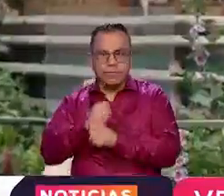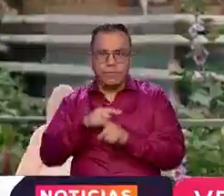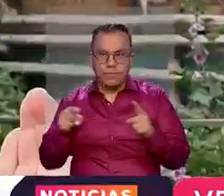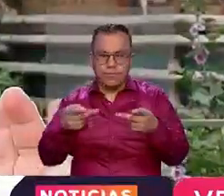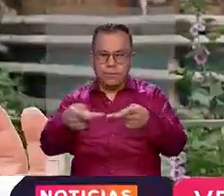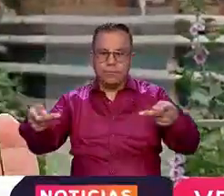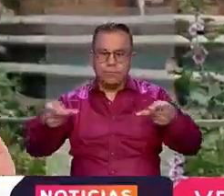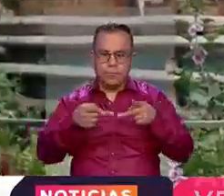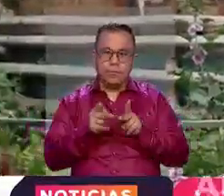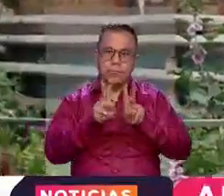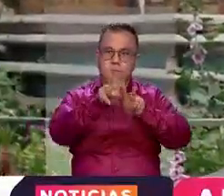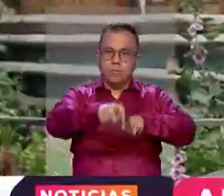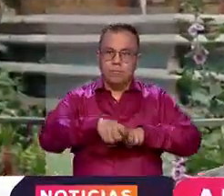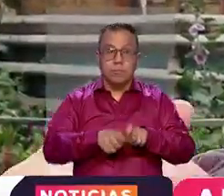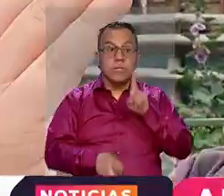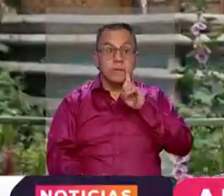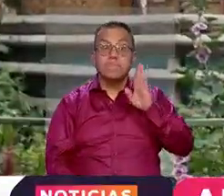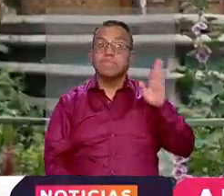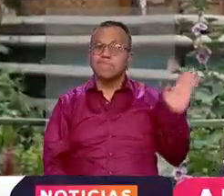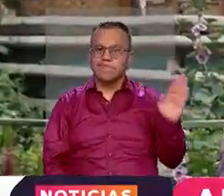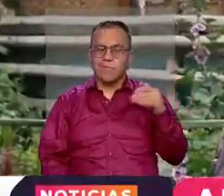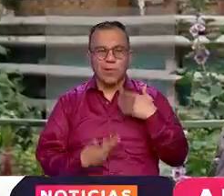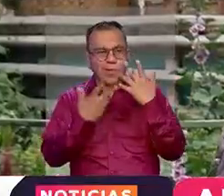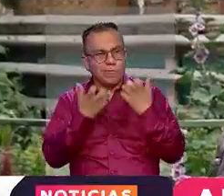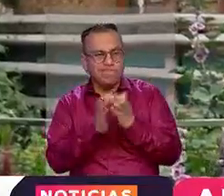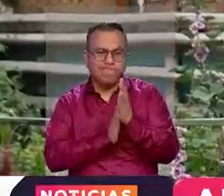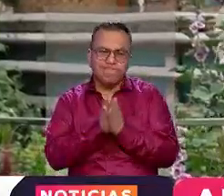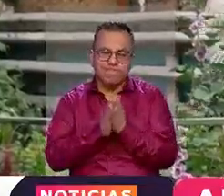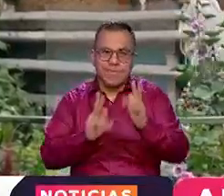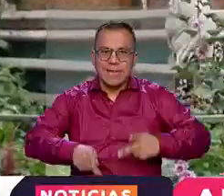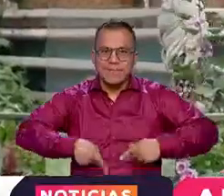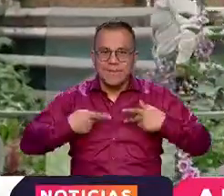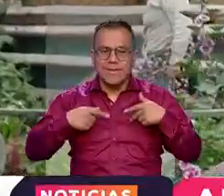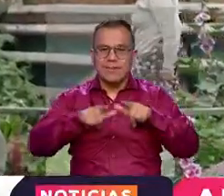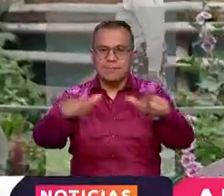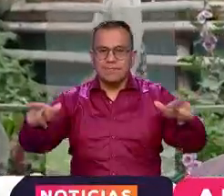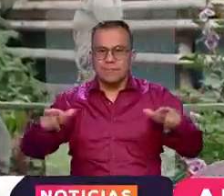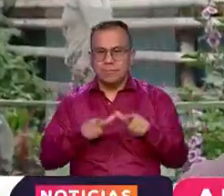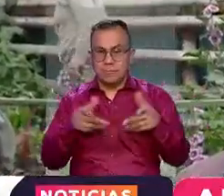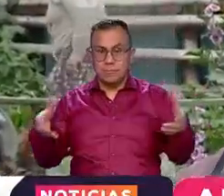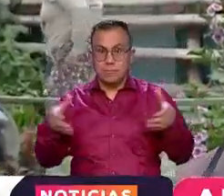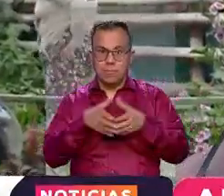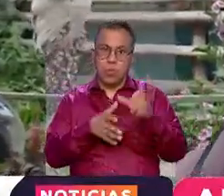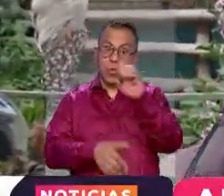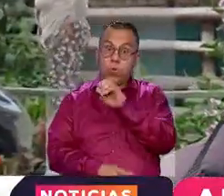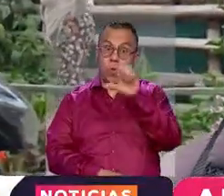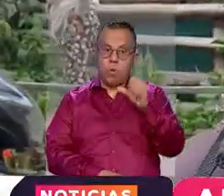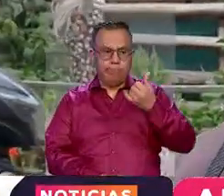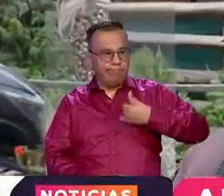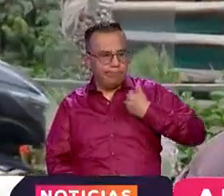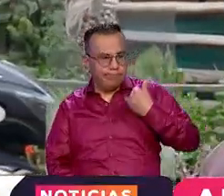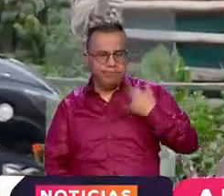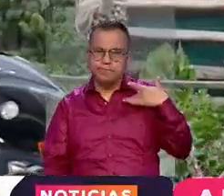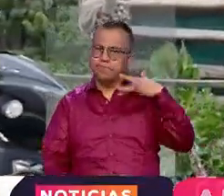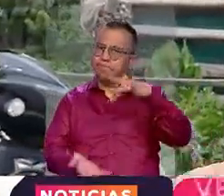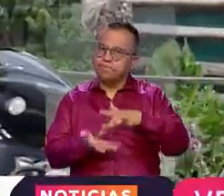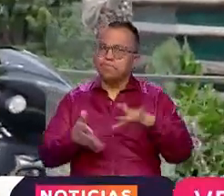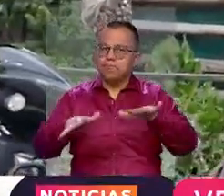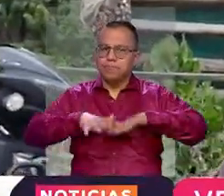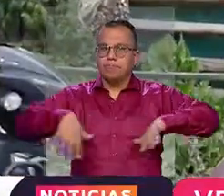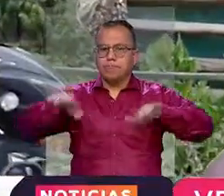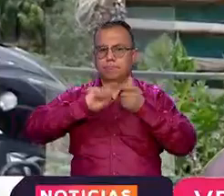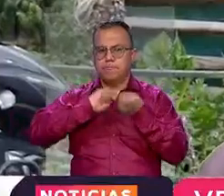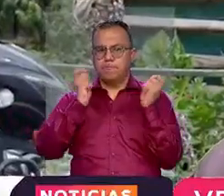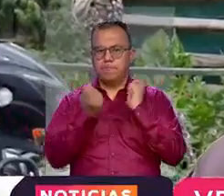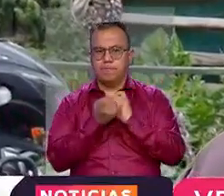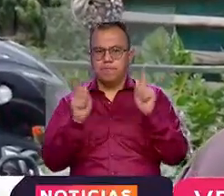huertas comunitarias son esa esperanza de vida y ese espacio donde nuestros chicos y chicas pueden venir a tener un cambio,